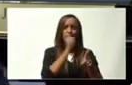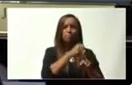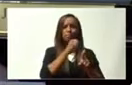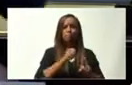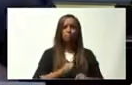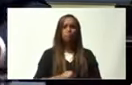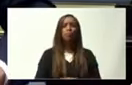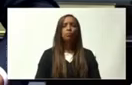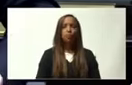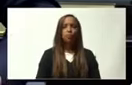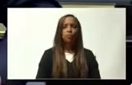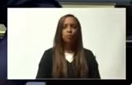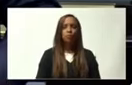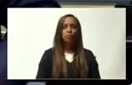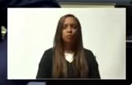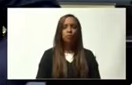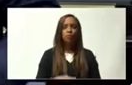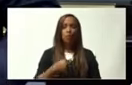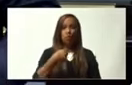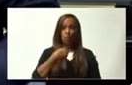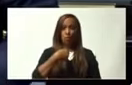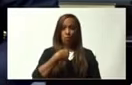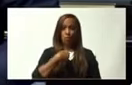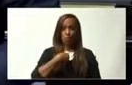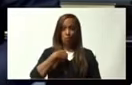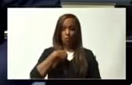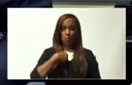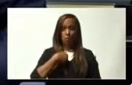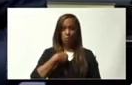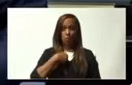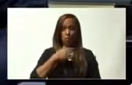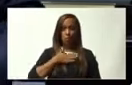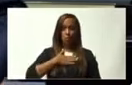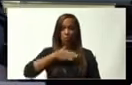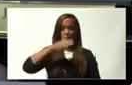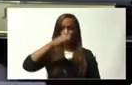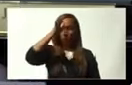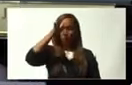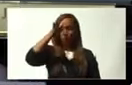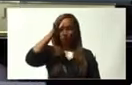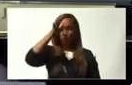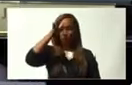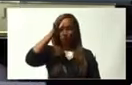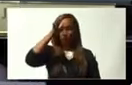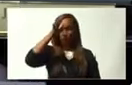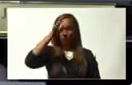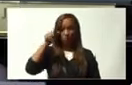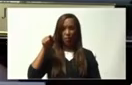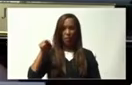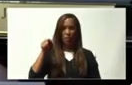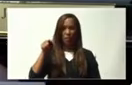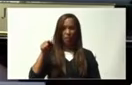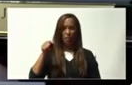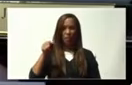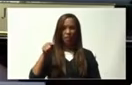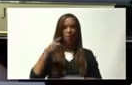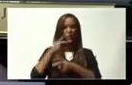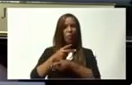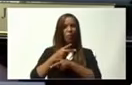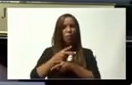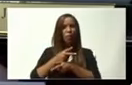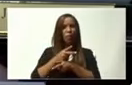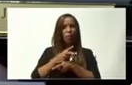galleros saben que somos gente de palabra. Yo no miento. Yo digo las cosas